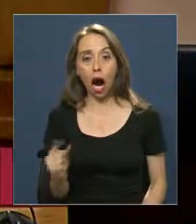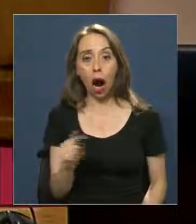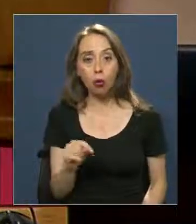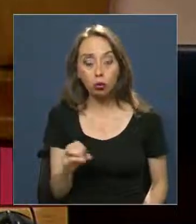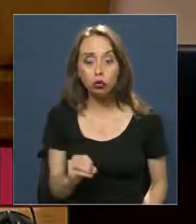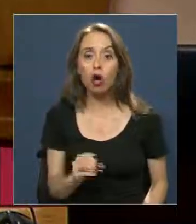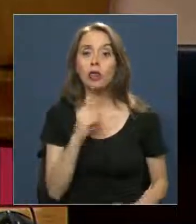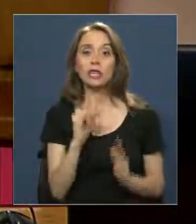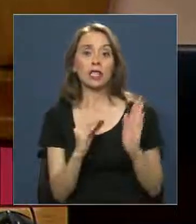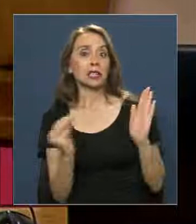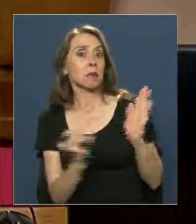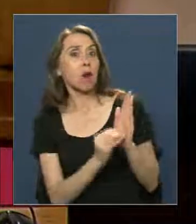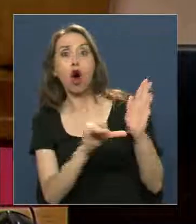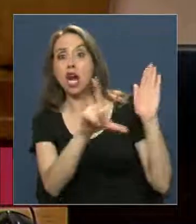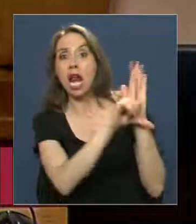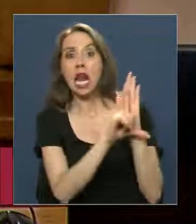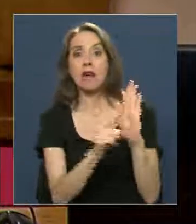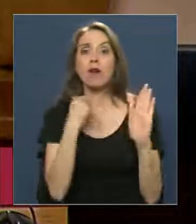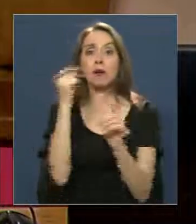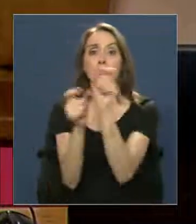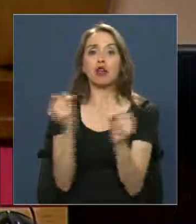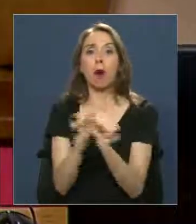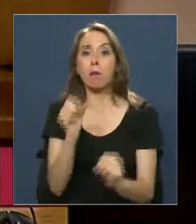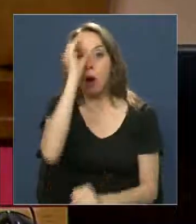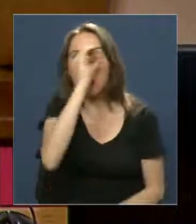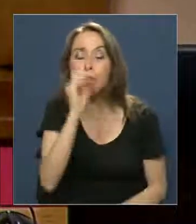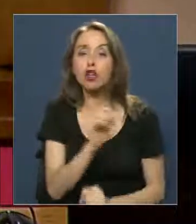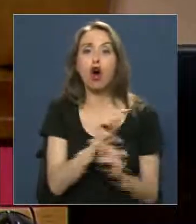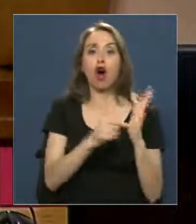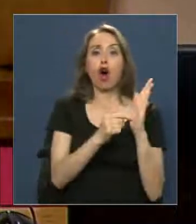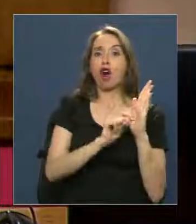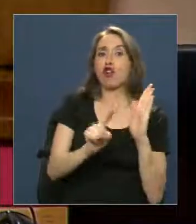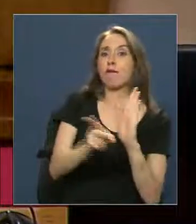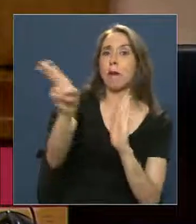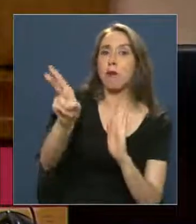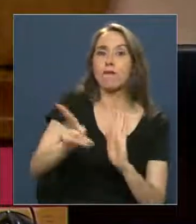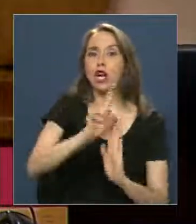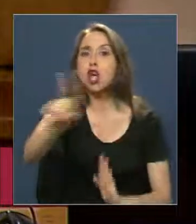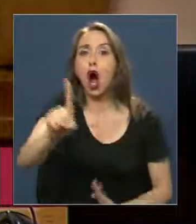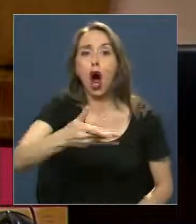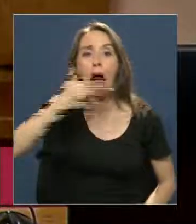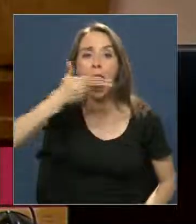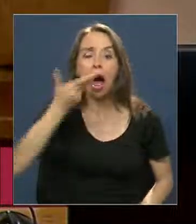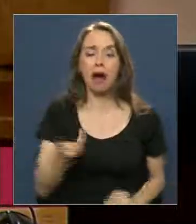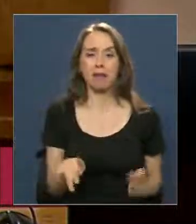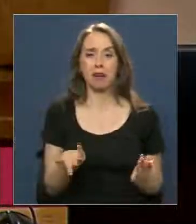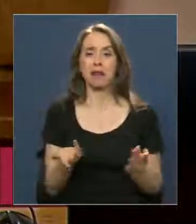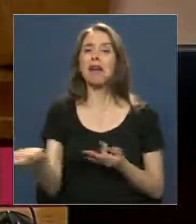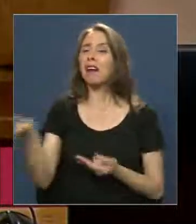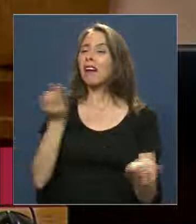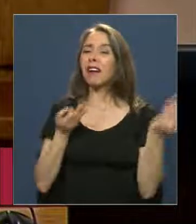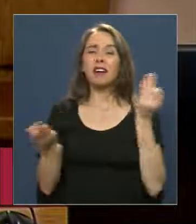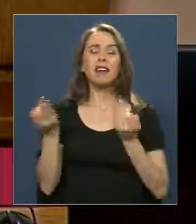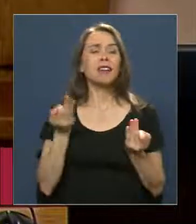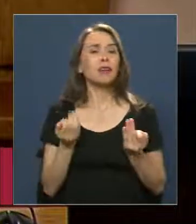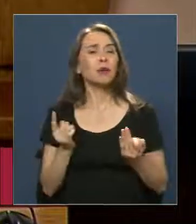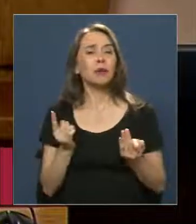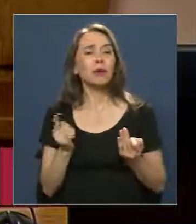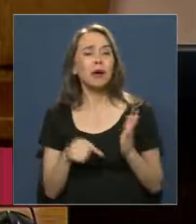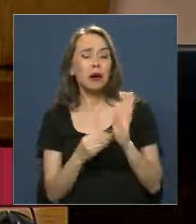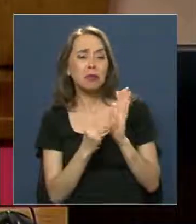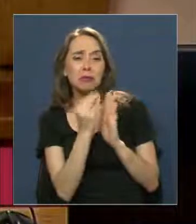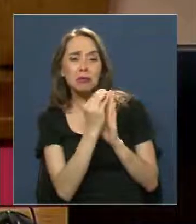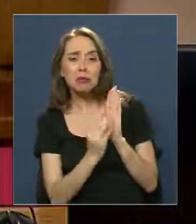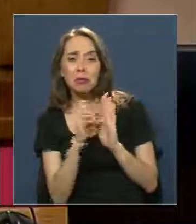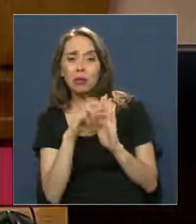libertad de expresión, que no nos van a dejar hablar, nos han dicho que están... La verdad que lo único que estamos haciendo con esto